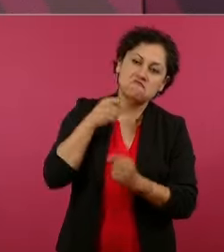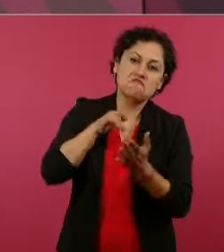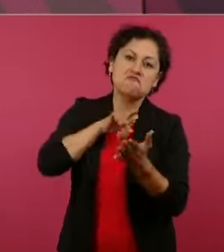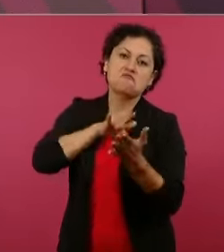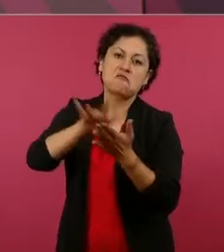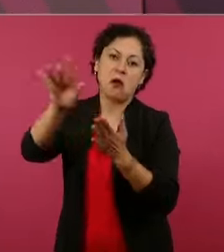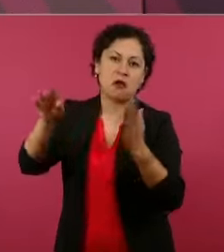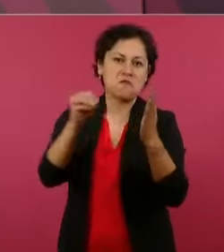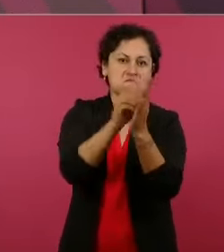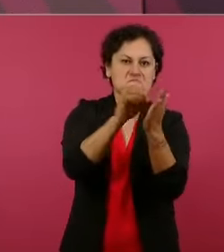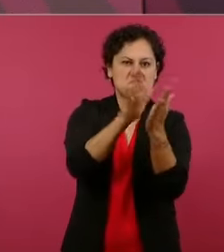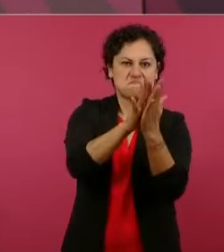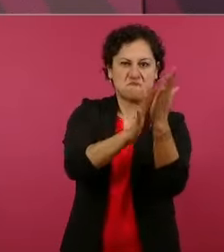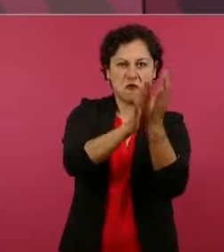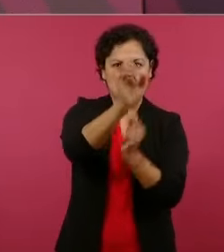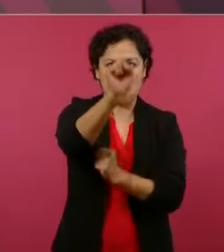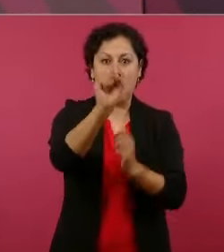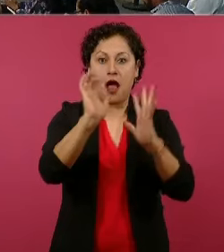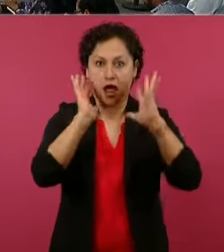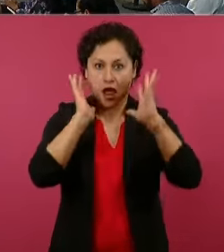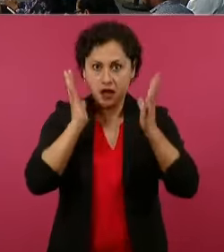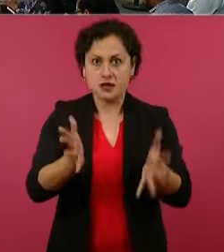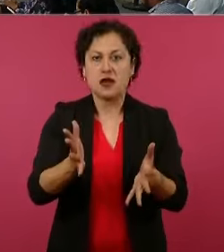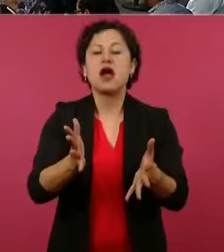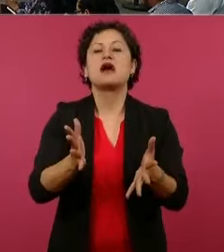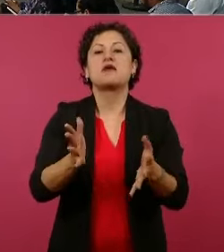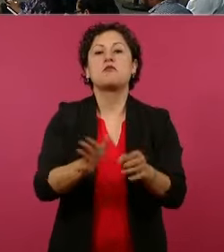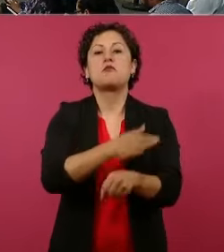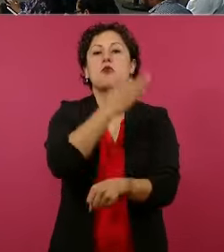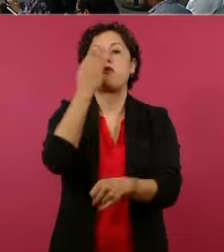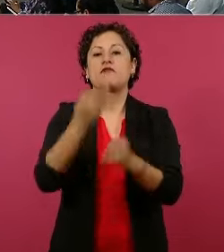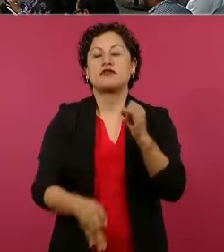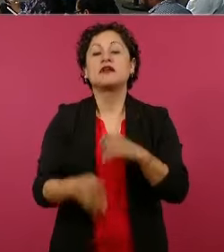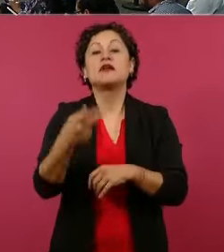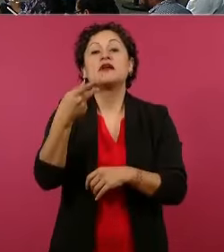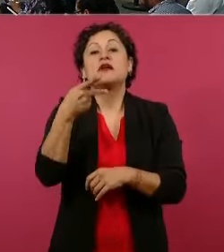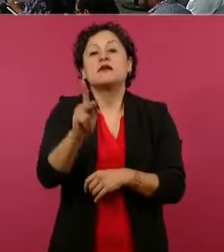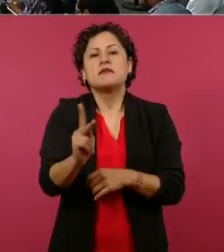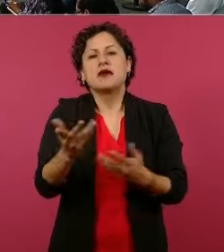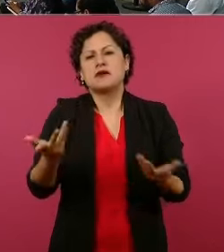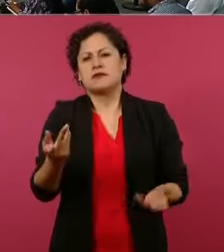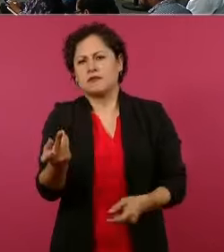no Salinas modificó el 27